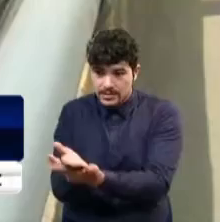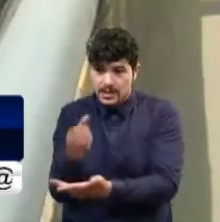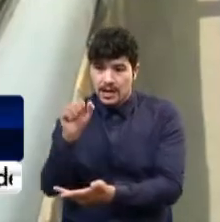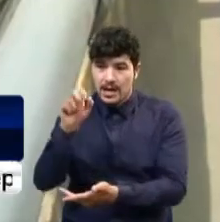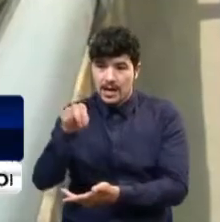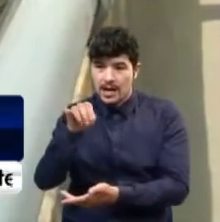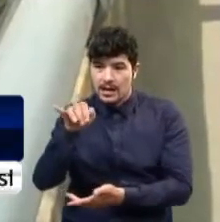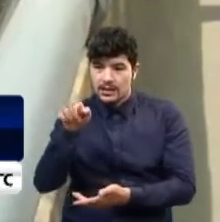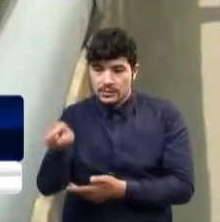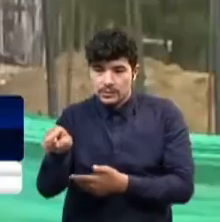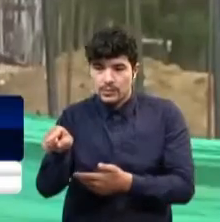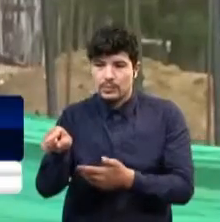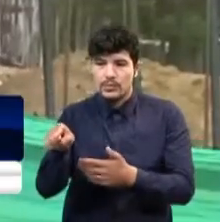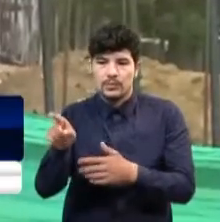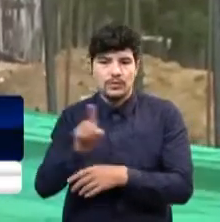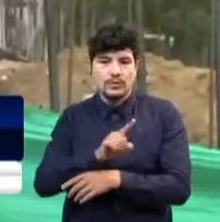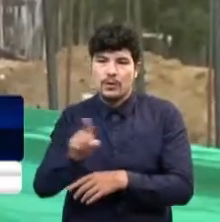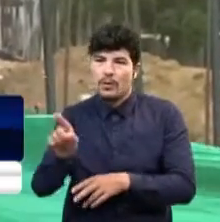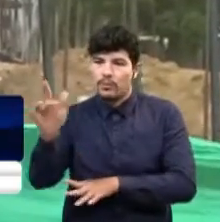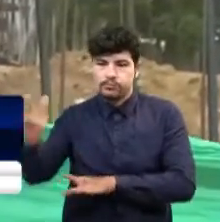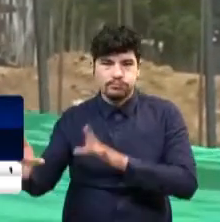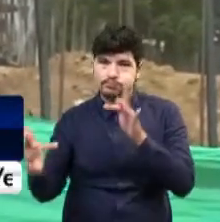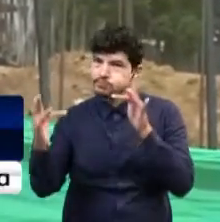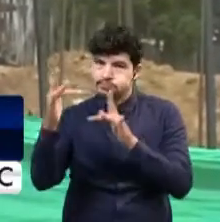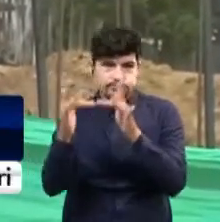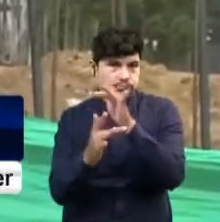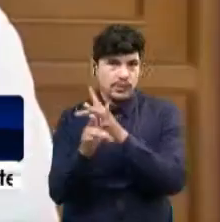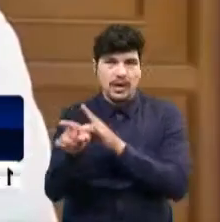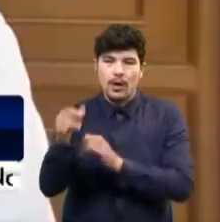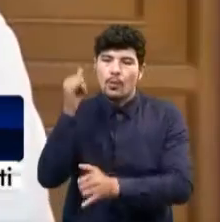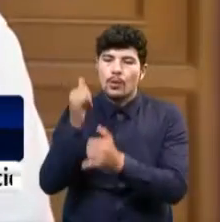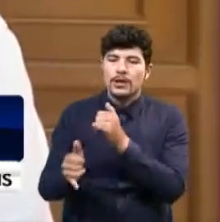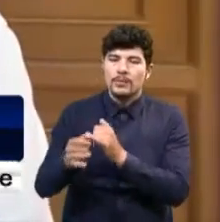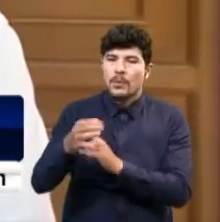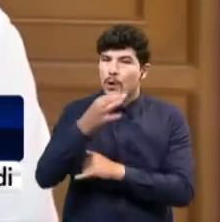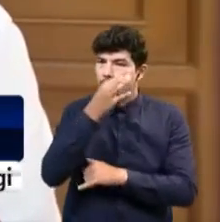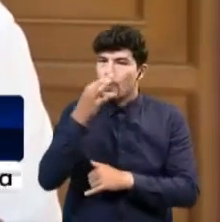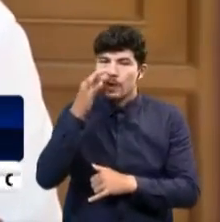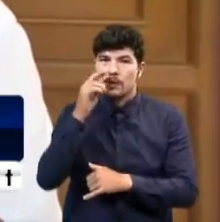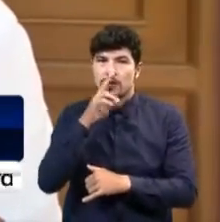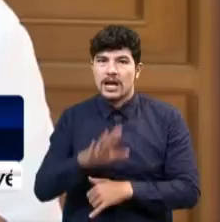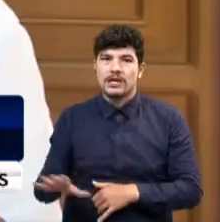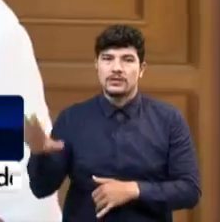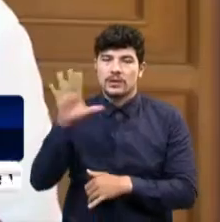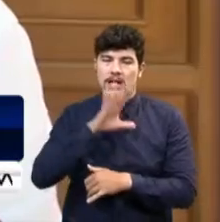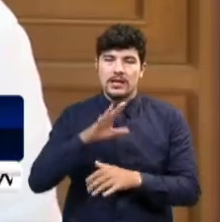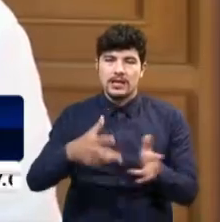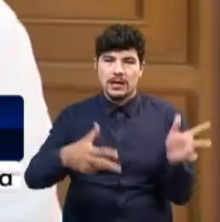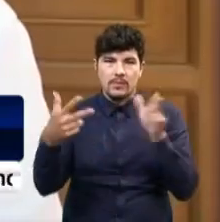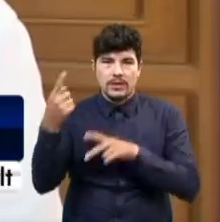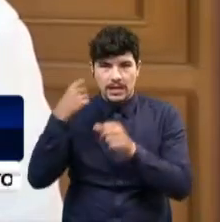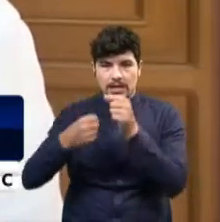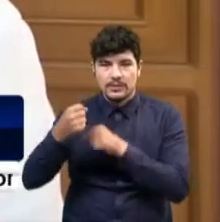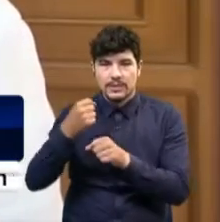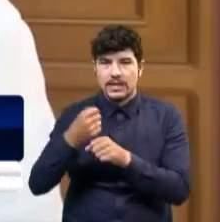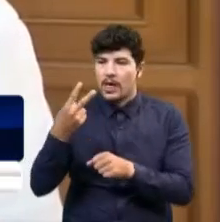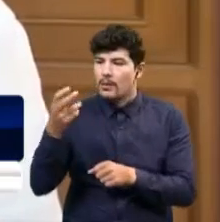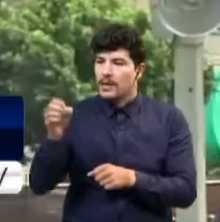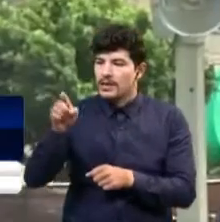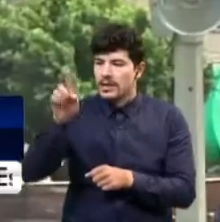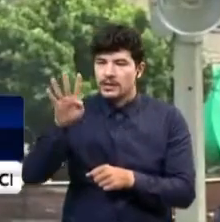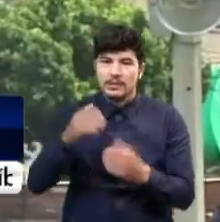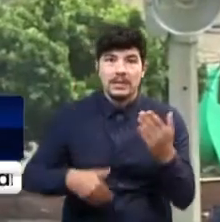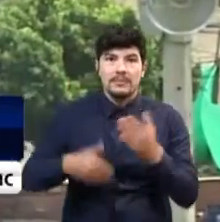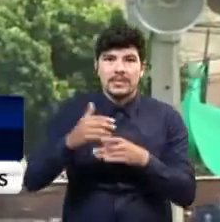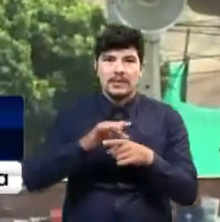no estaban ajustados al último código nacional de puentes emitido por el Invía en el año 2014 y entrado en vigencia en el